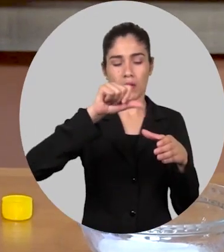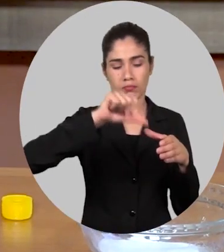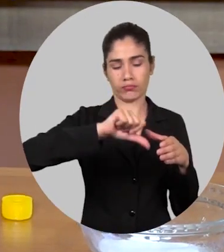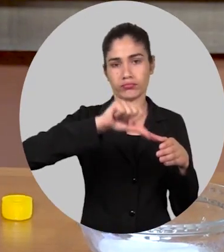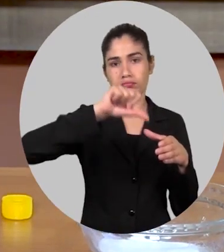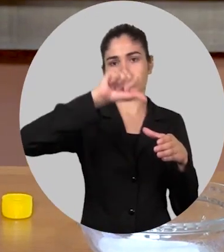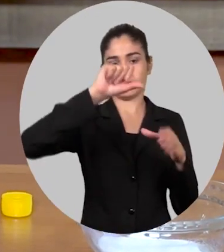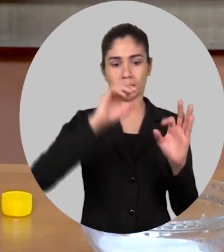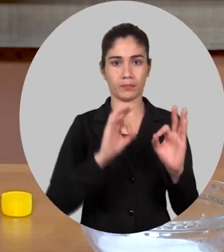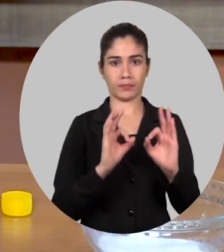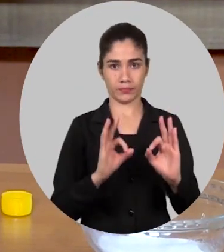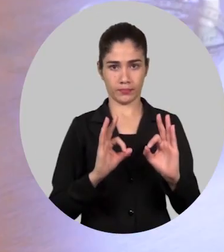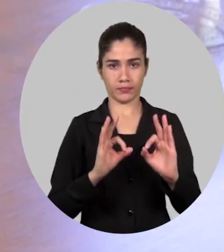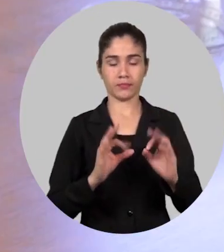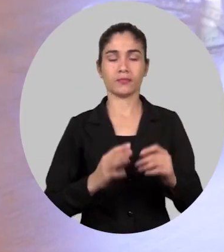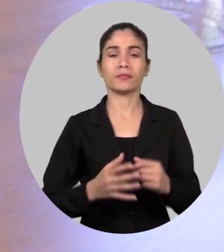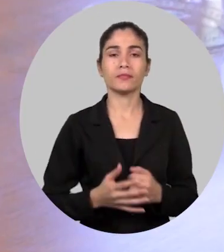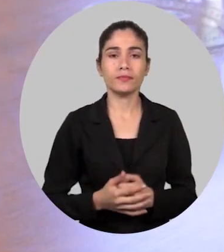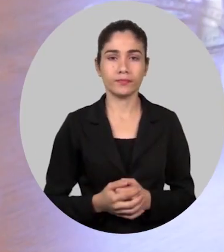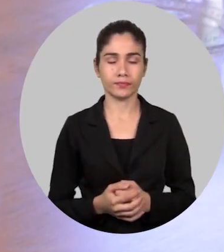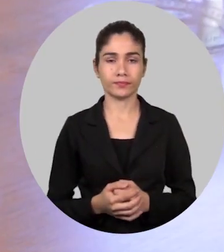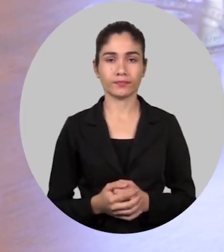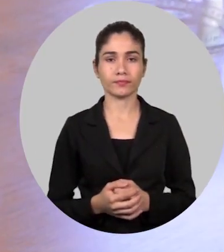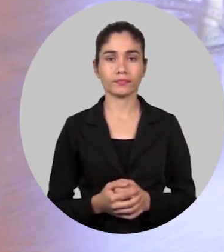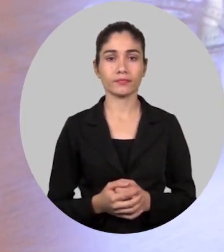la trietanolamina.